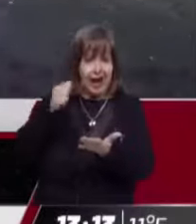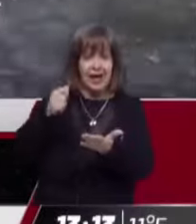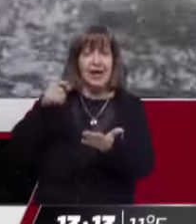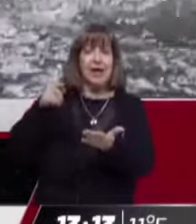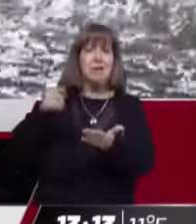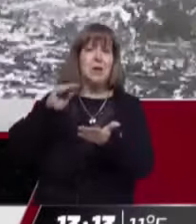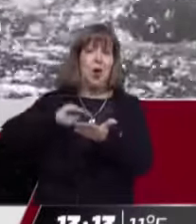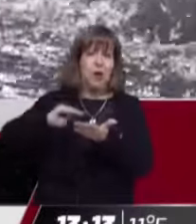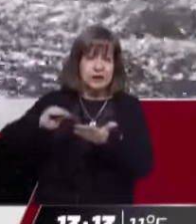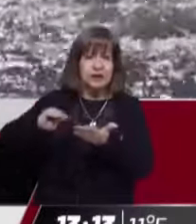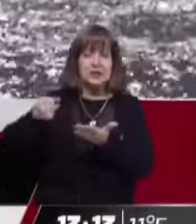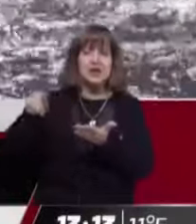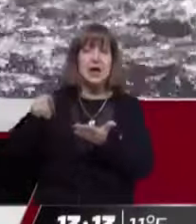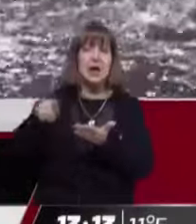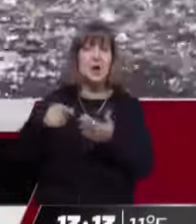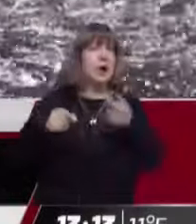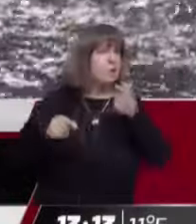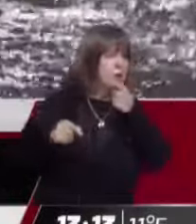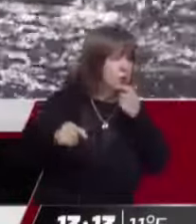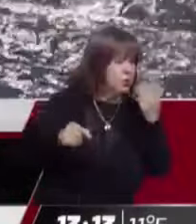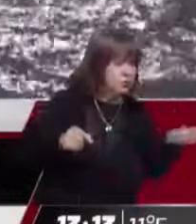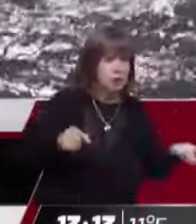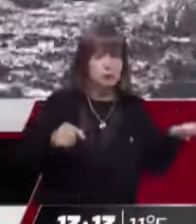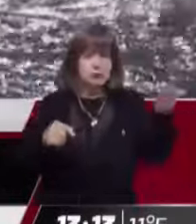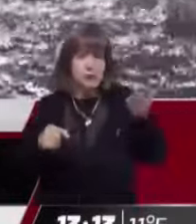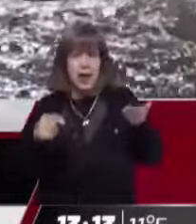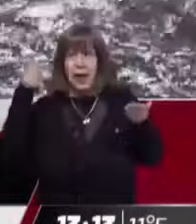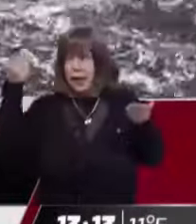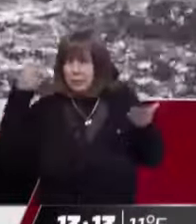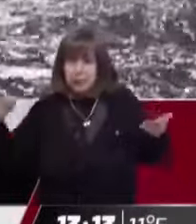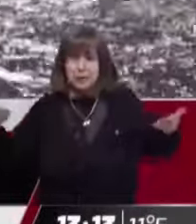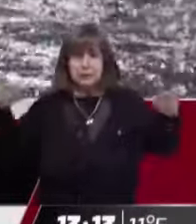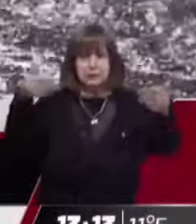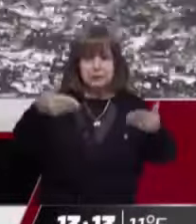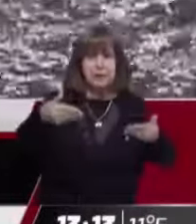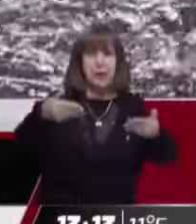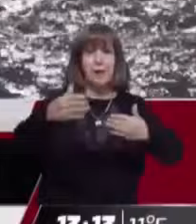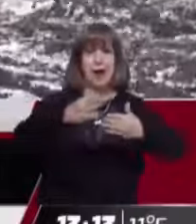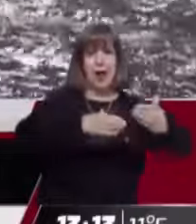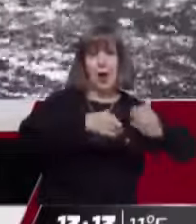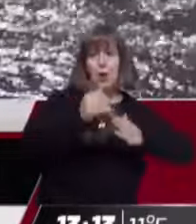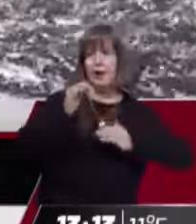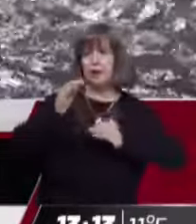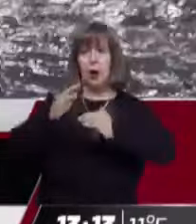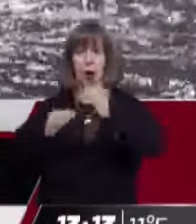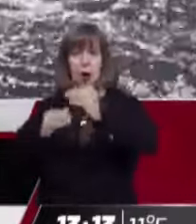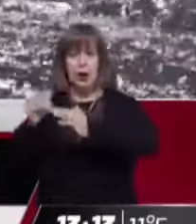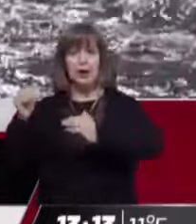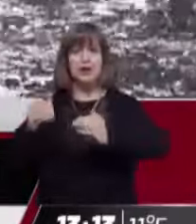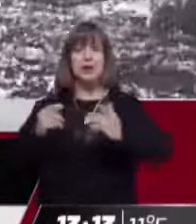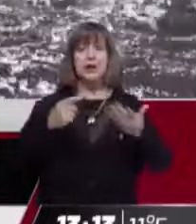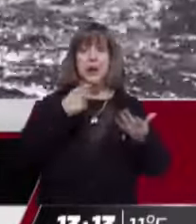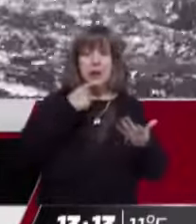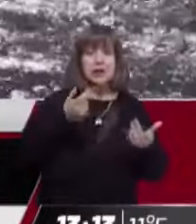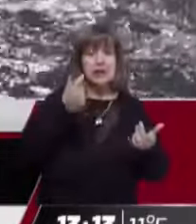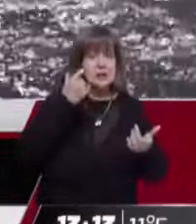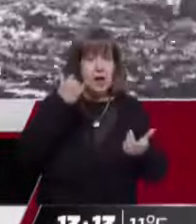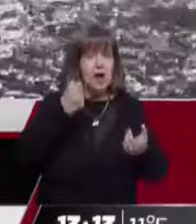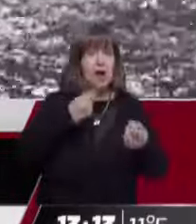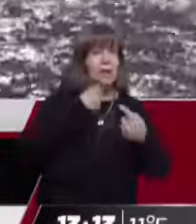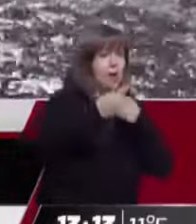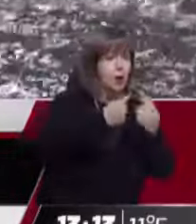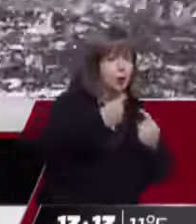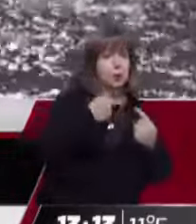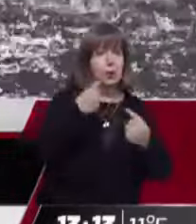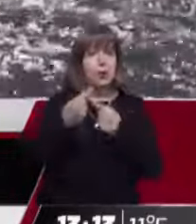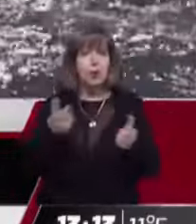parte de la provincia de Mendoza como de La Pampa. Hubo diferentes rondas de negociación